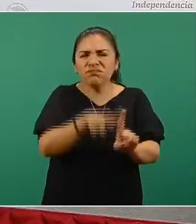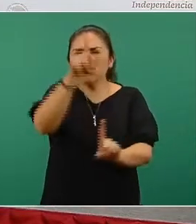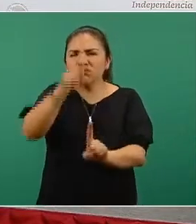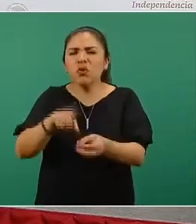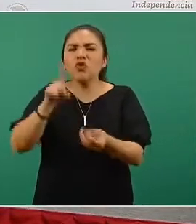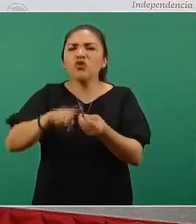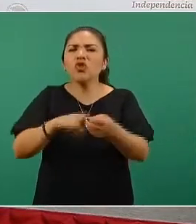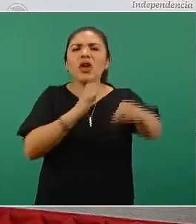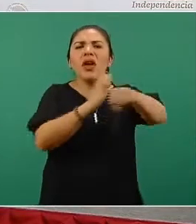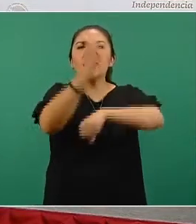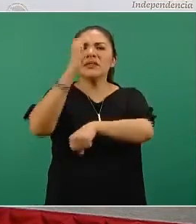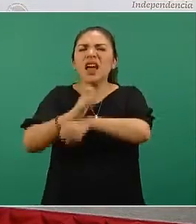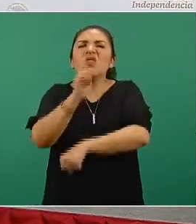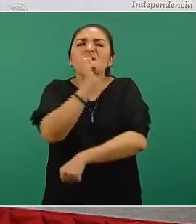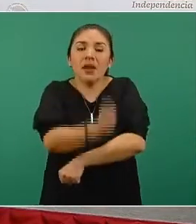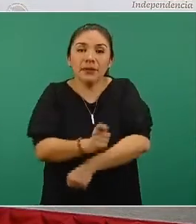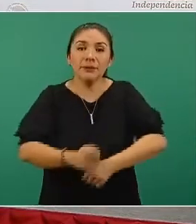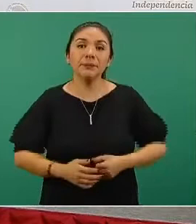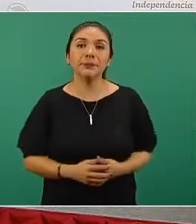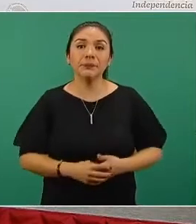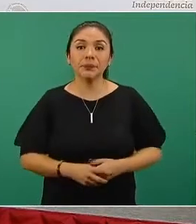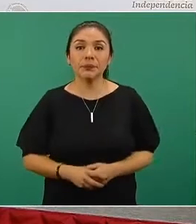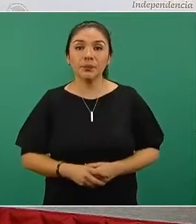se ha presentado. La siguiente, por favor.